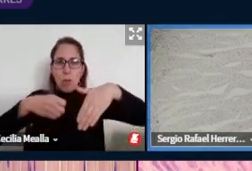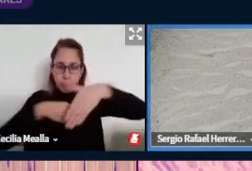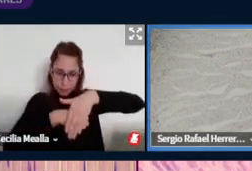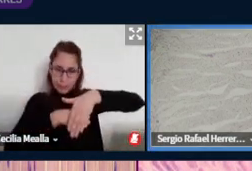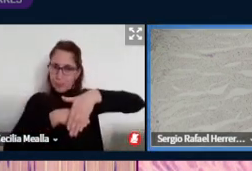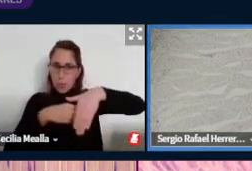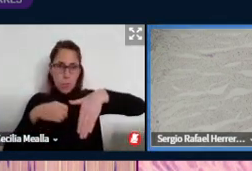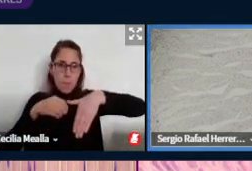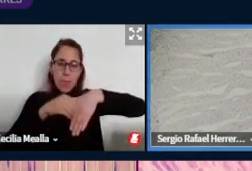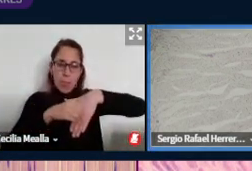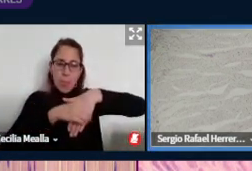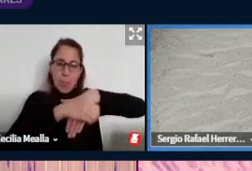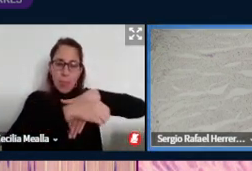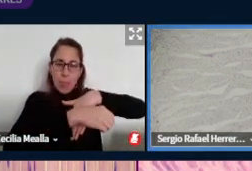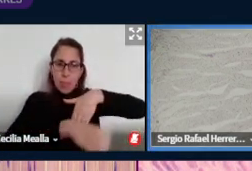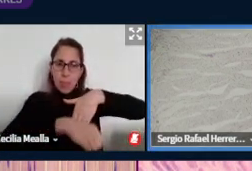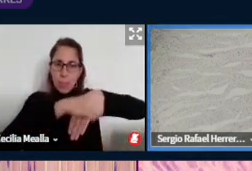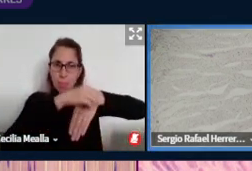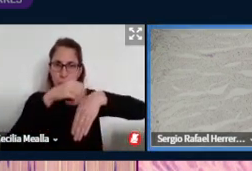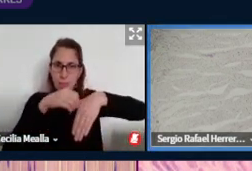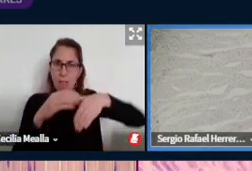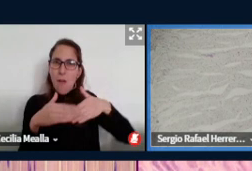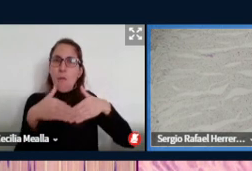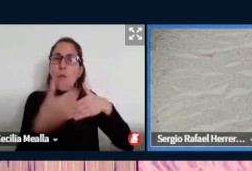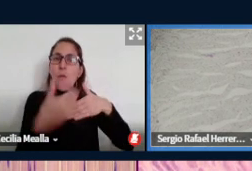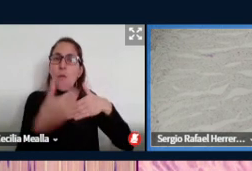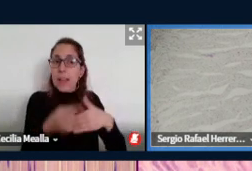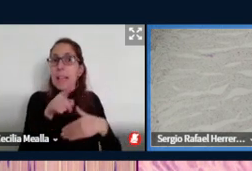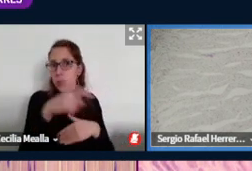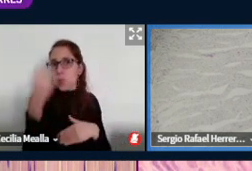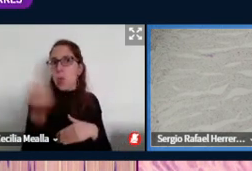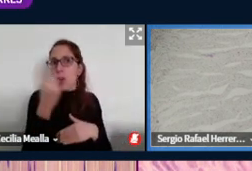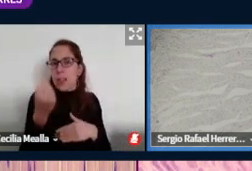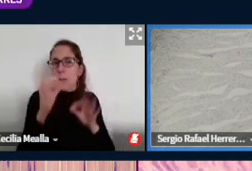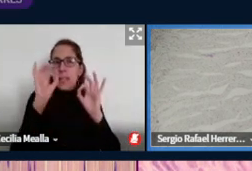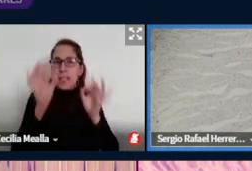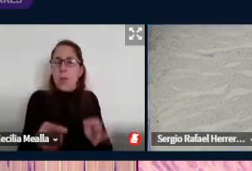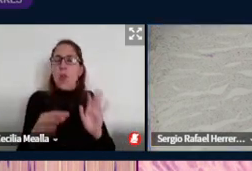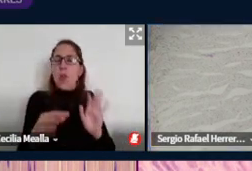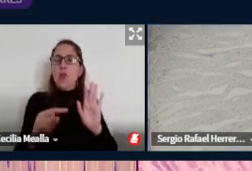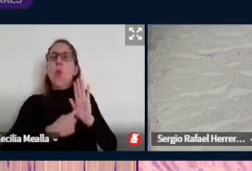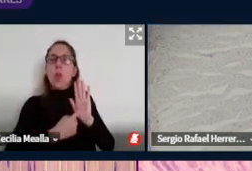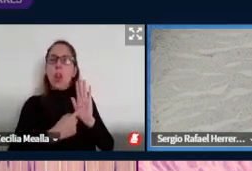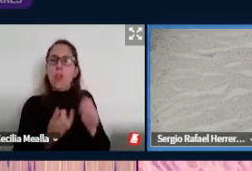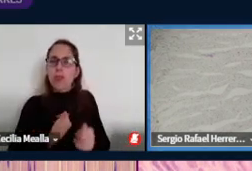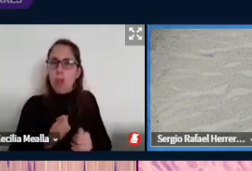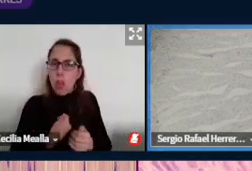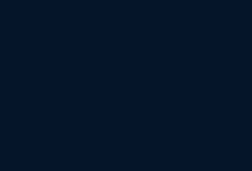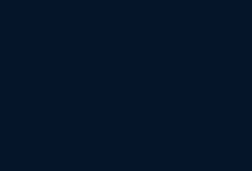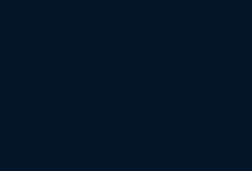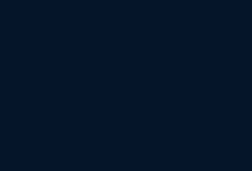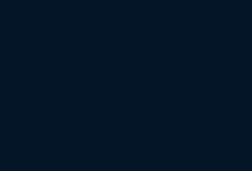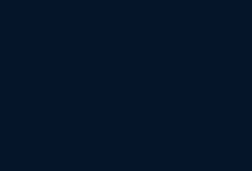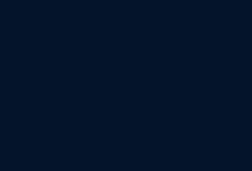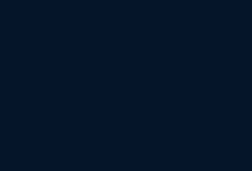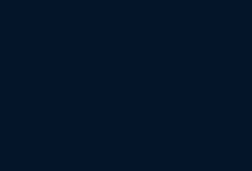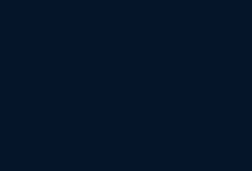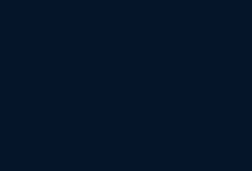Ahí ya tenemos un buen dato, que sería la posición de los núcleos, ¿sí? Otra